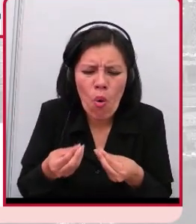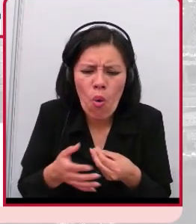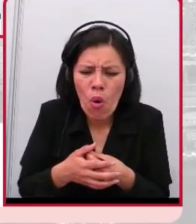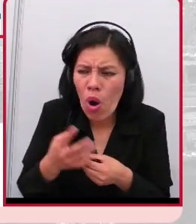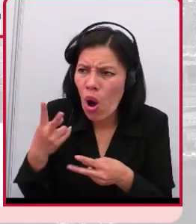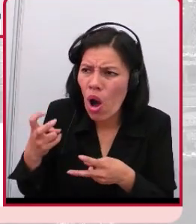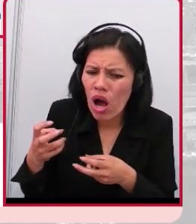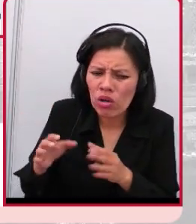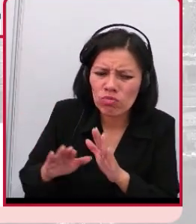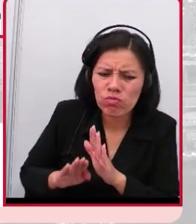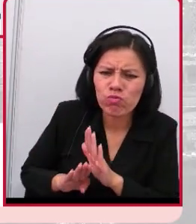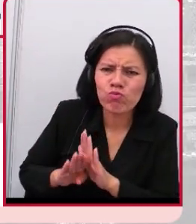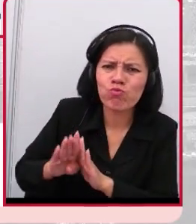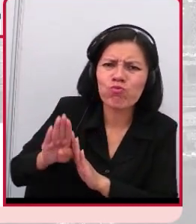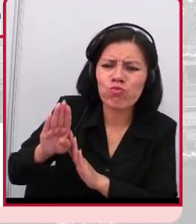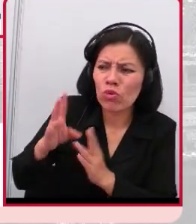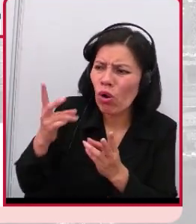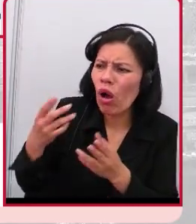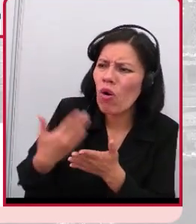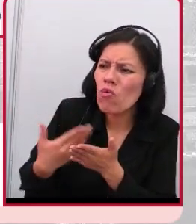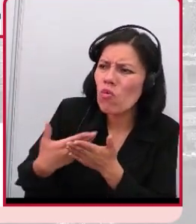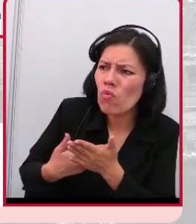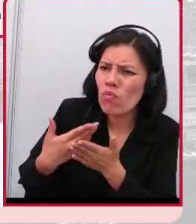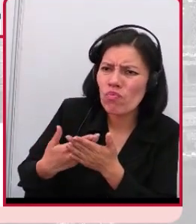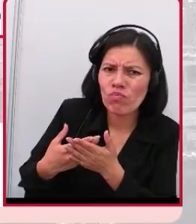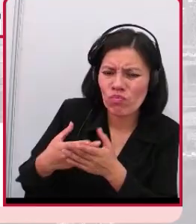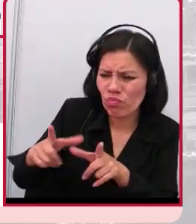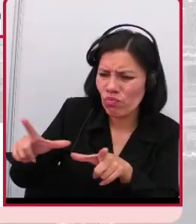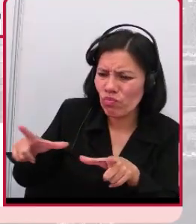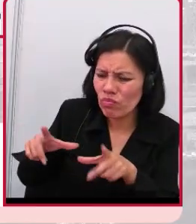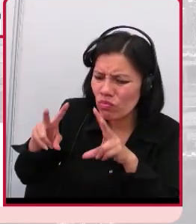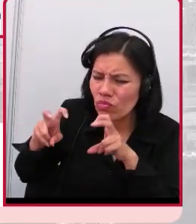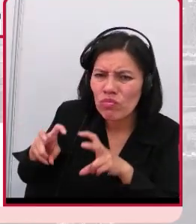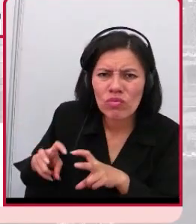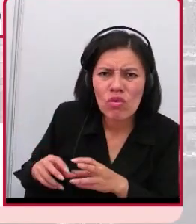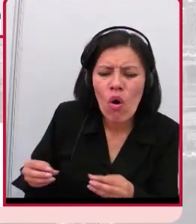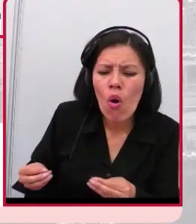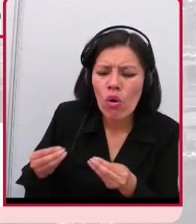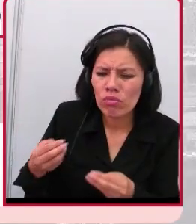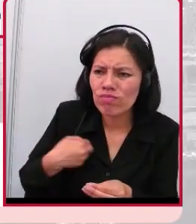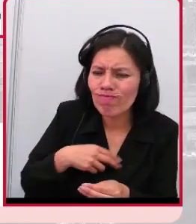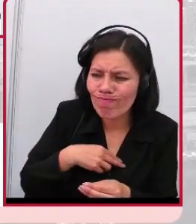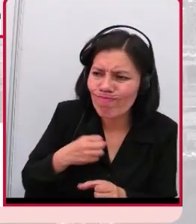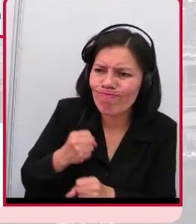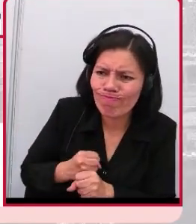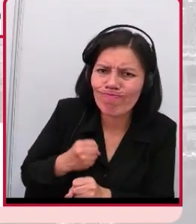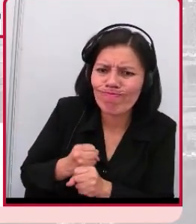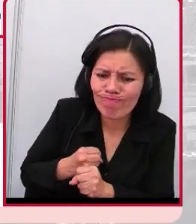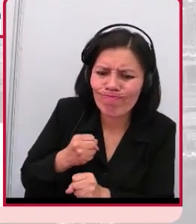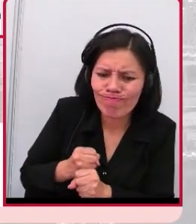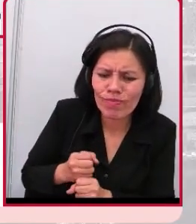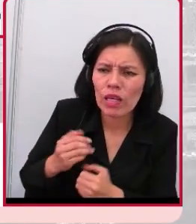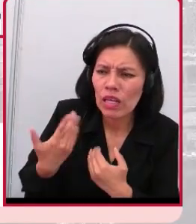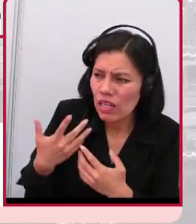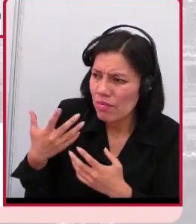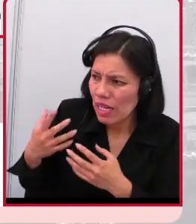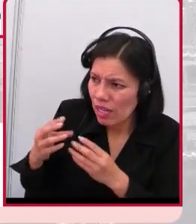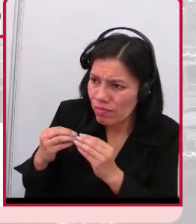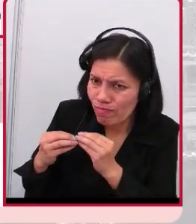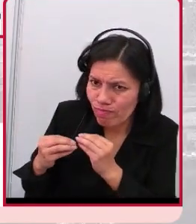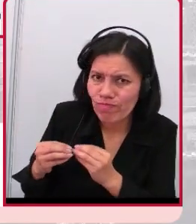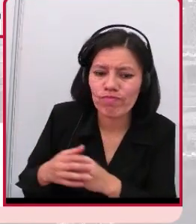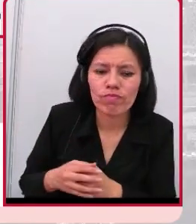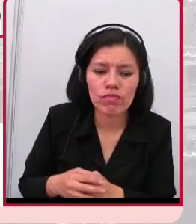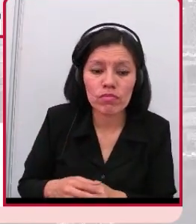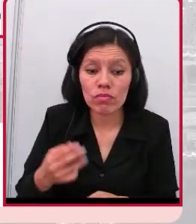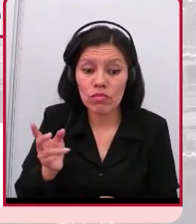considerablemente? Y lo vemos ahí en las pruebas de laboratorio para cada campaña, cada día en la cual hemos llevado adelante esta implementación.